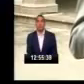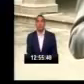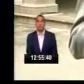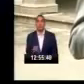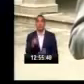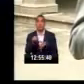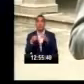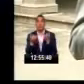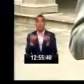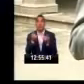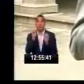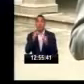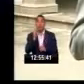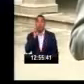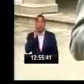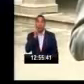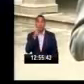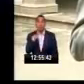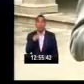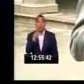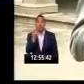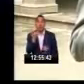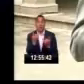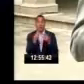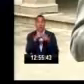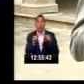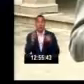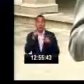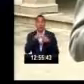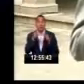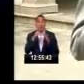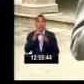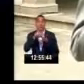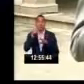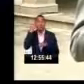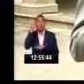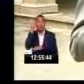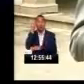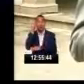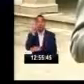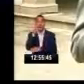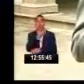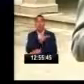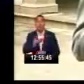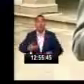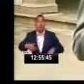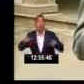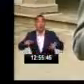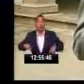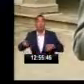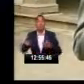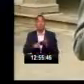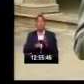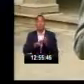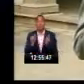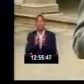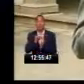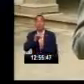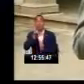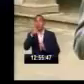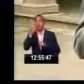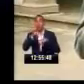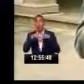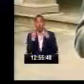Es lo que de momento podemos contarles desde el Palacio de Carondelet. En estos momentos el presidente Lenín Moreno se reúne también con otro